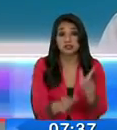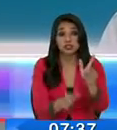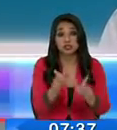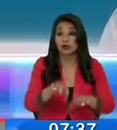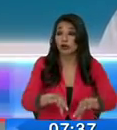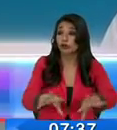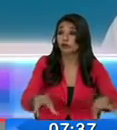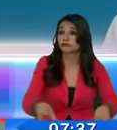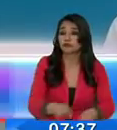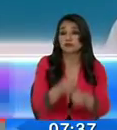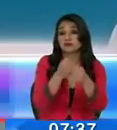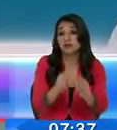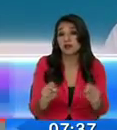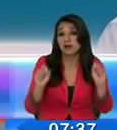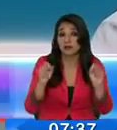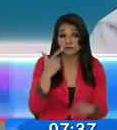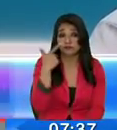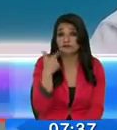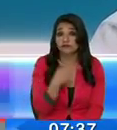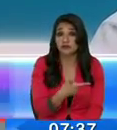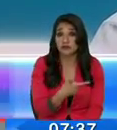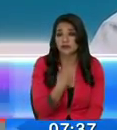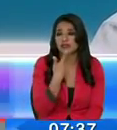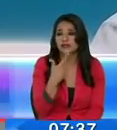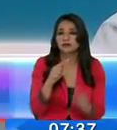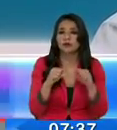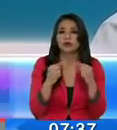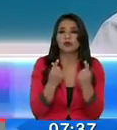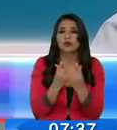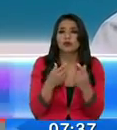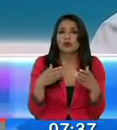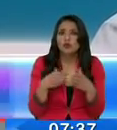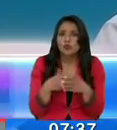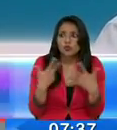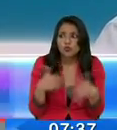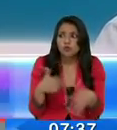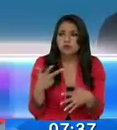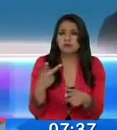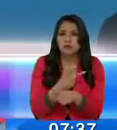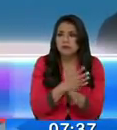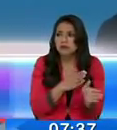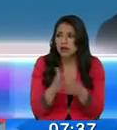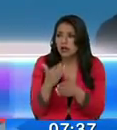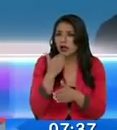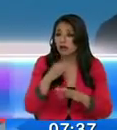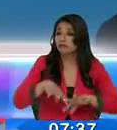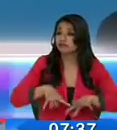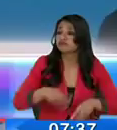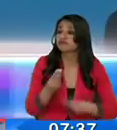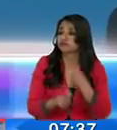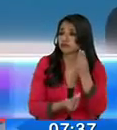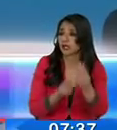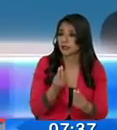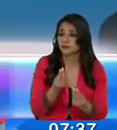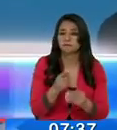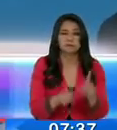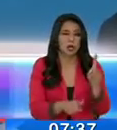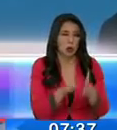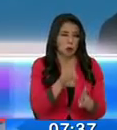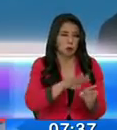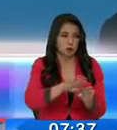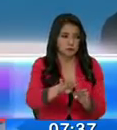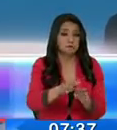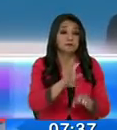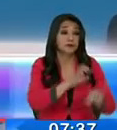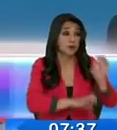personajes que, como la fiscalía calificó, una organización delincuencial. Bueno, es de esperar que aquellos que quedan después de la